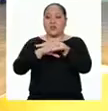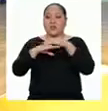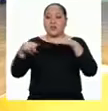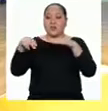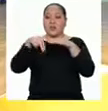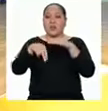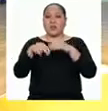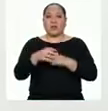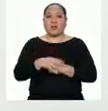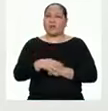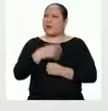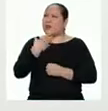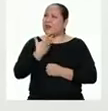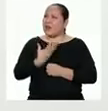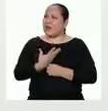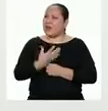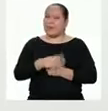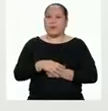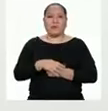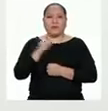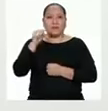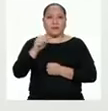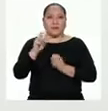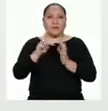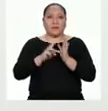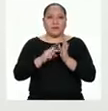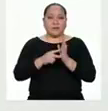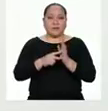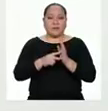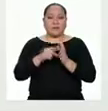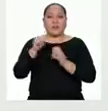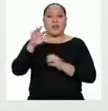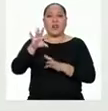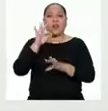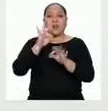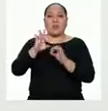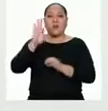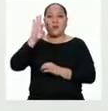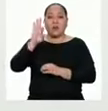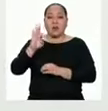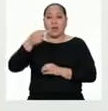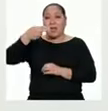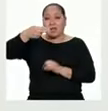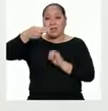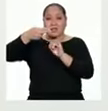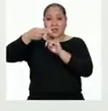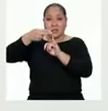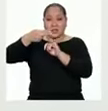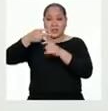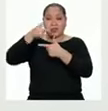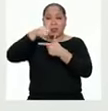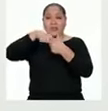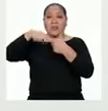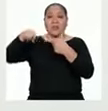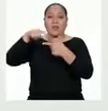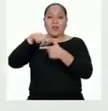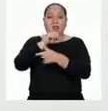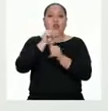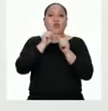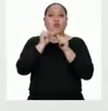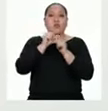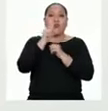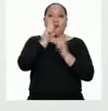muestra. ¿Cómo? Quiero decir que obtenemos la frecuencia relativa dividiendo el número de personas que